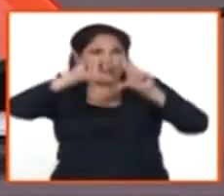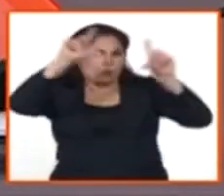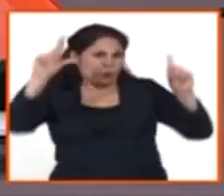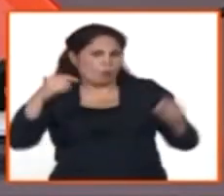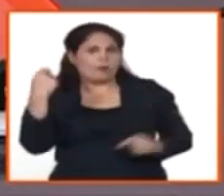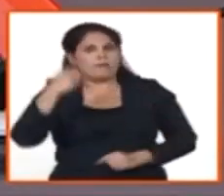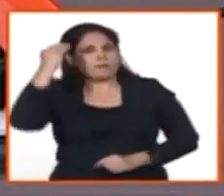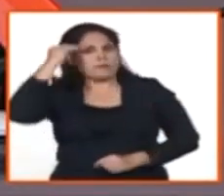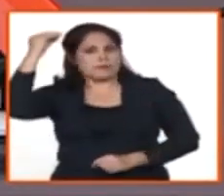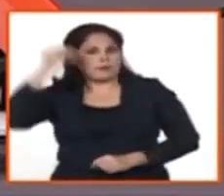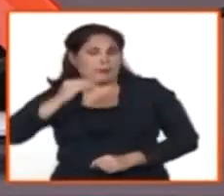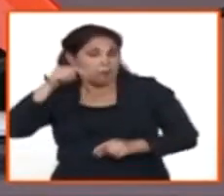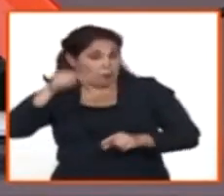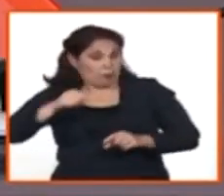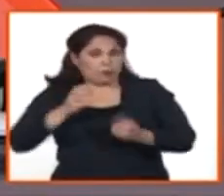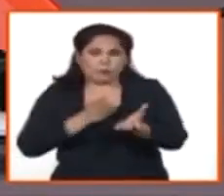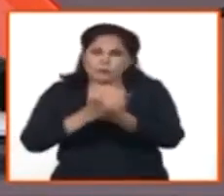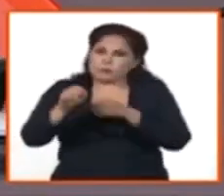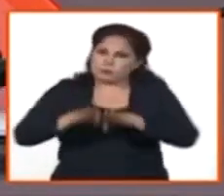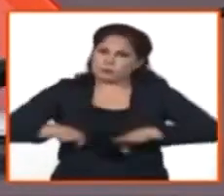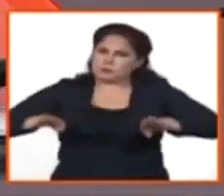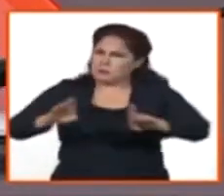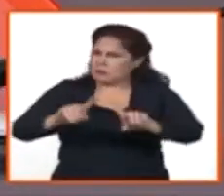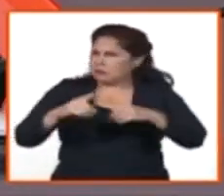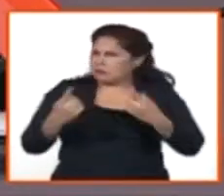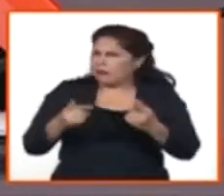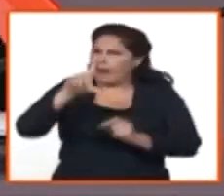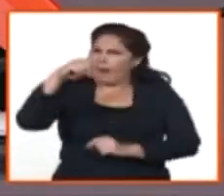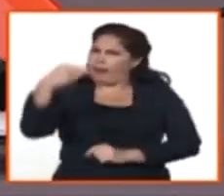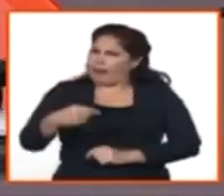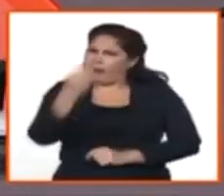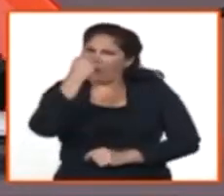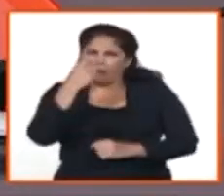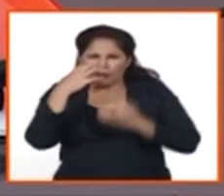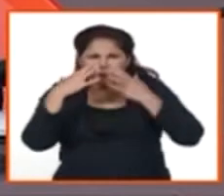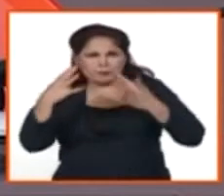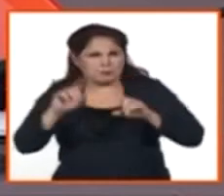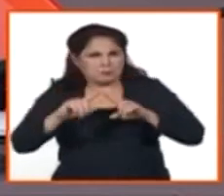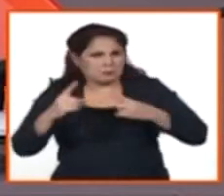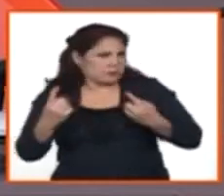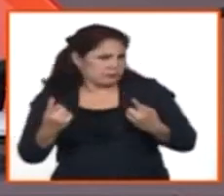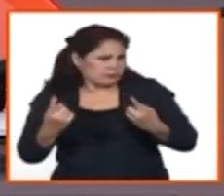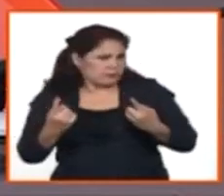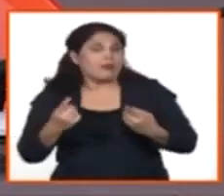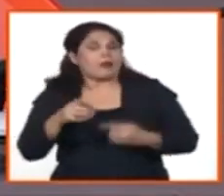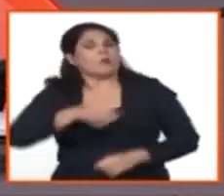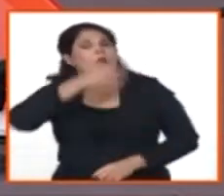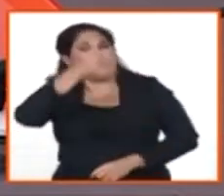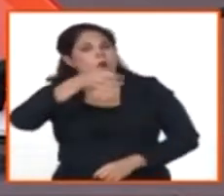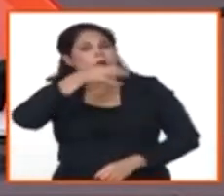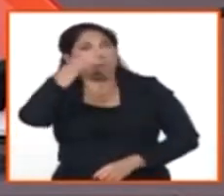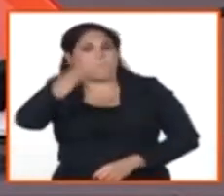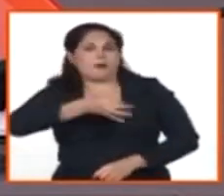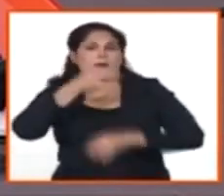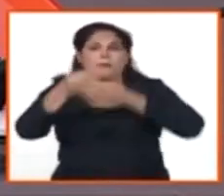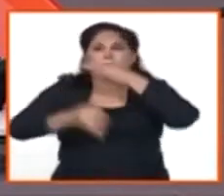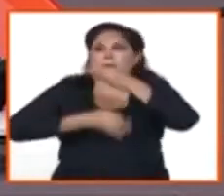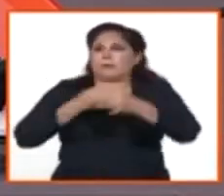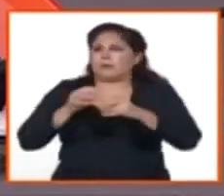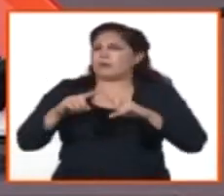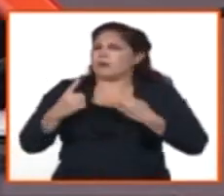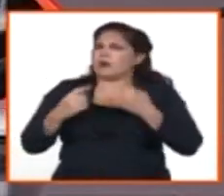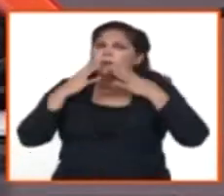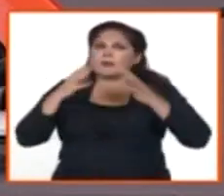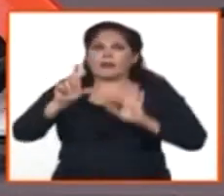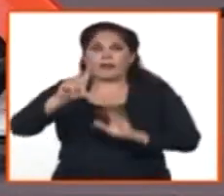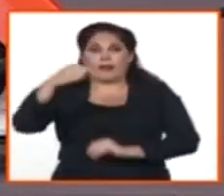Cuba. Pero ¿para qué es necesaria una ley de soberanía alimentaria y de seguridad alimentaria y nutricional? ¿Cuáles son